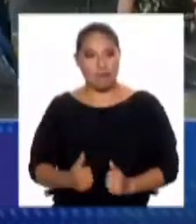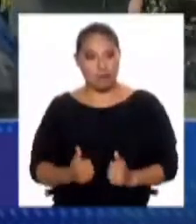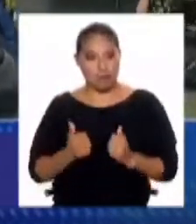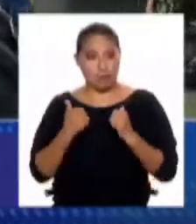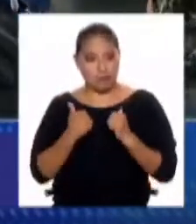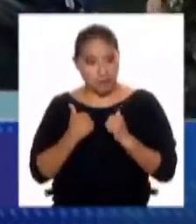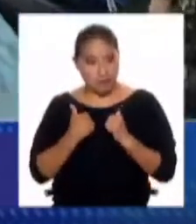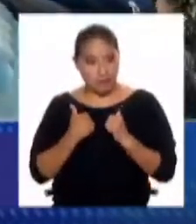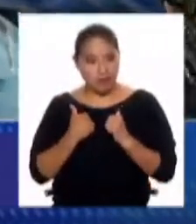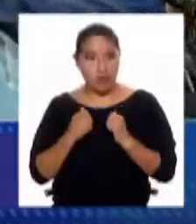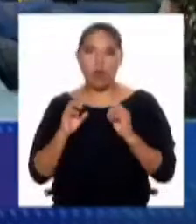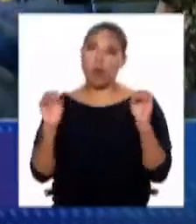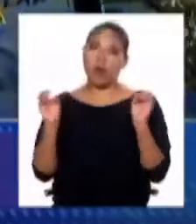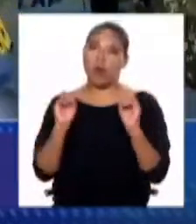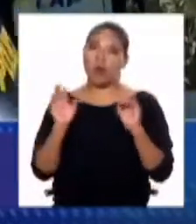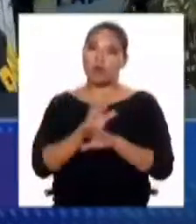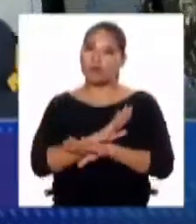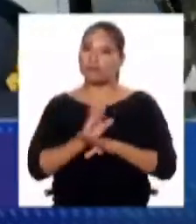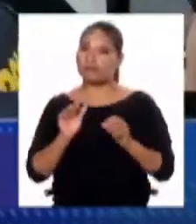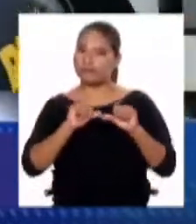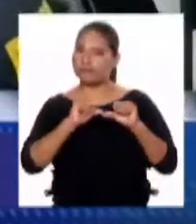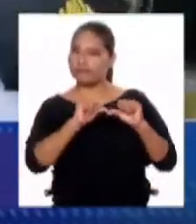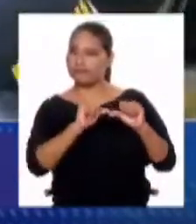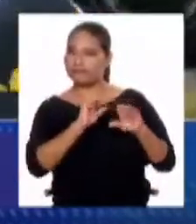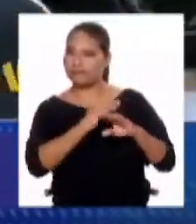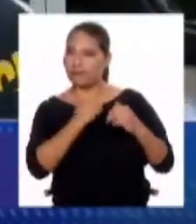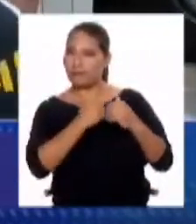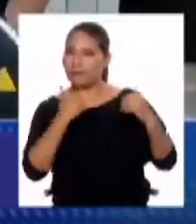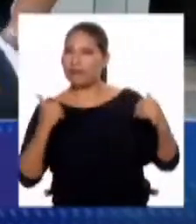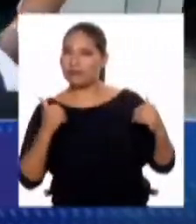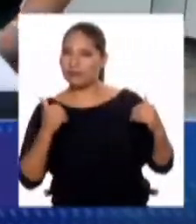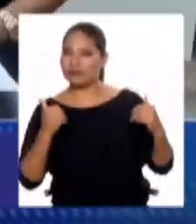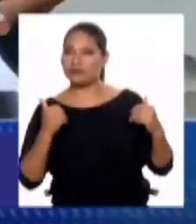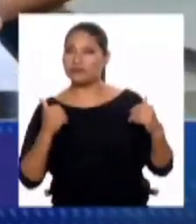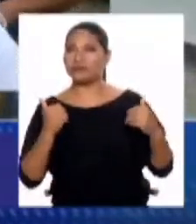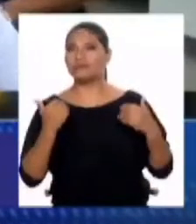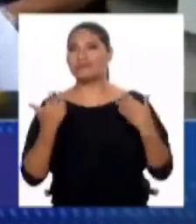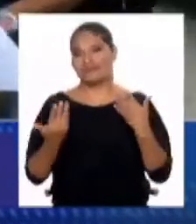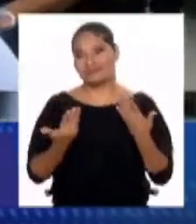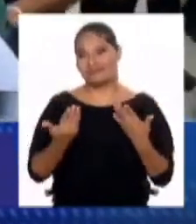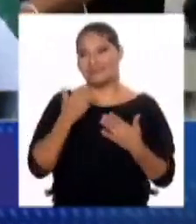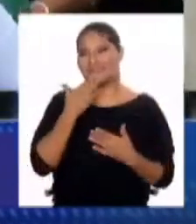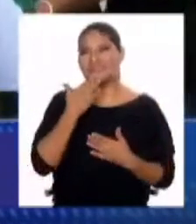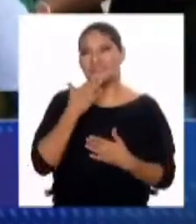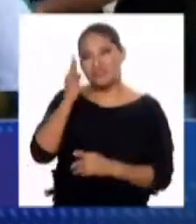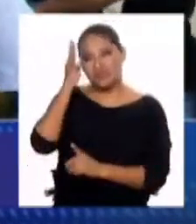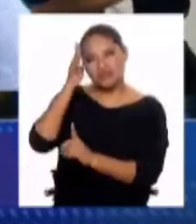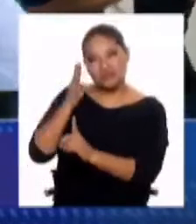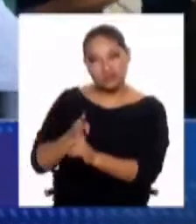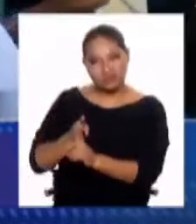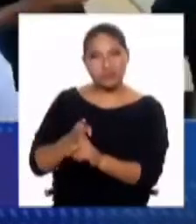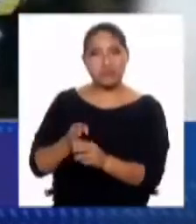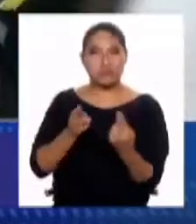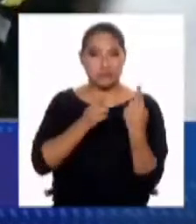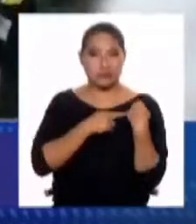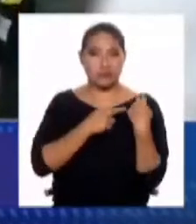no, no van a estar con ellos. Y en segundo lugar, creo que hay que establecer también unos